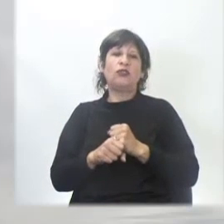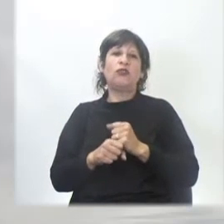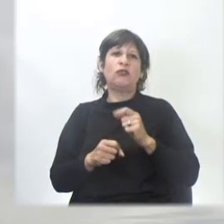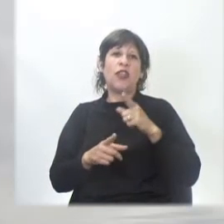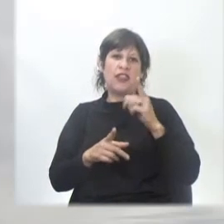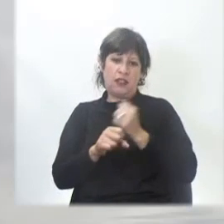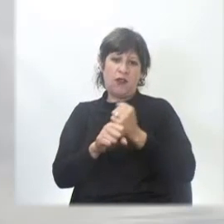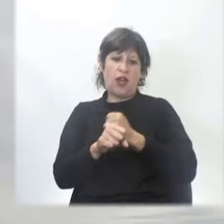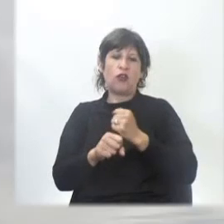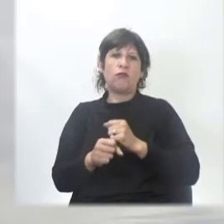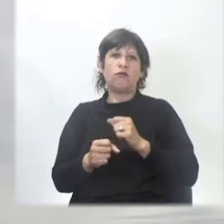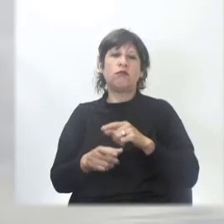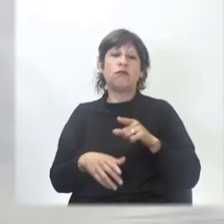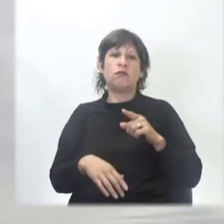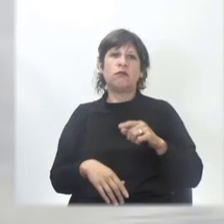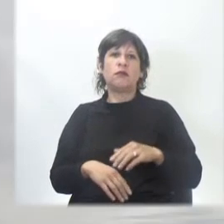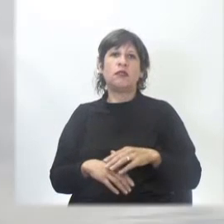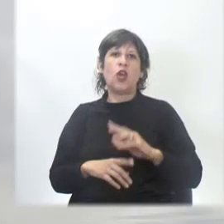Otra.